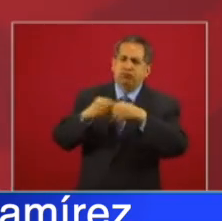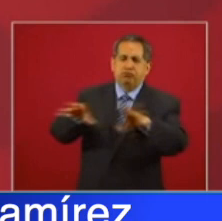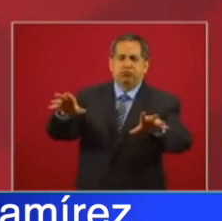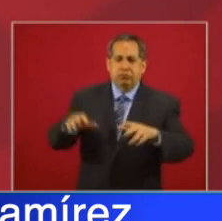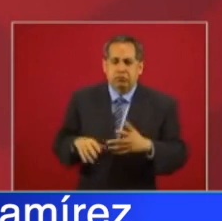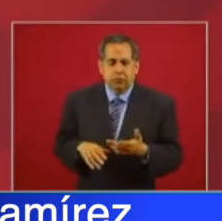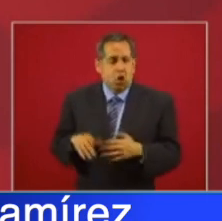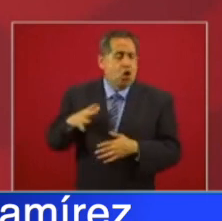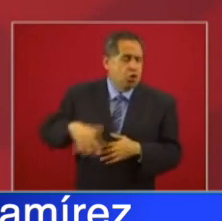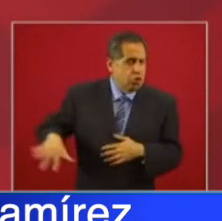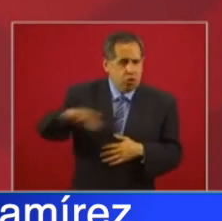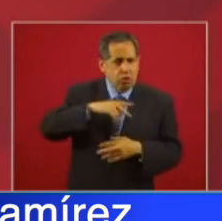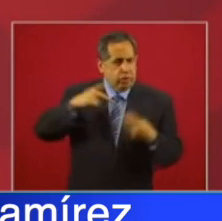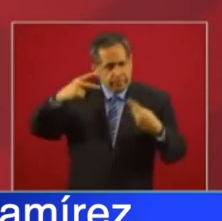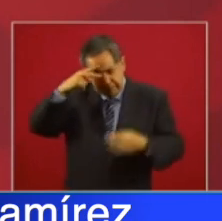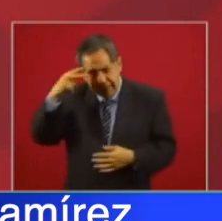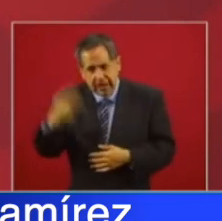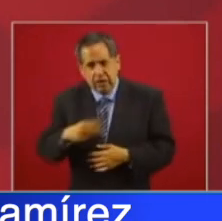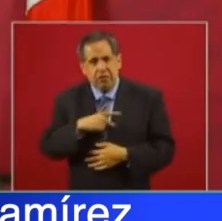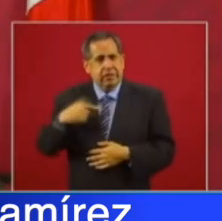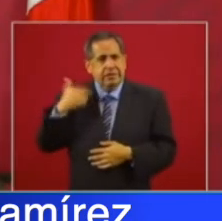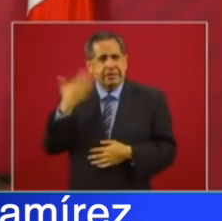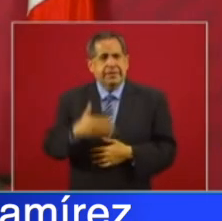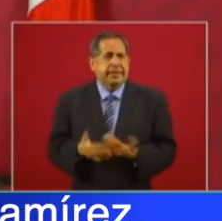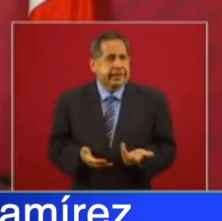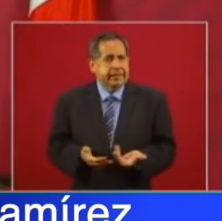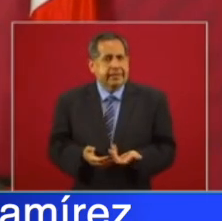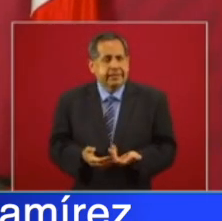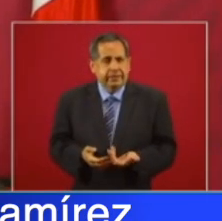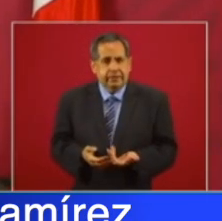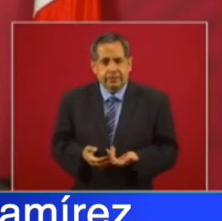Todos los mexicanos deben saber